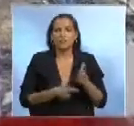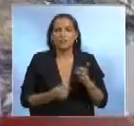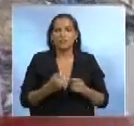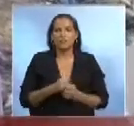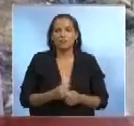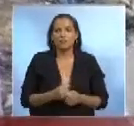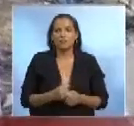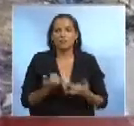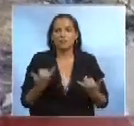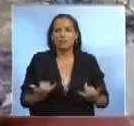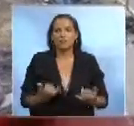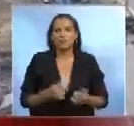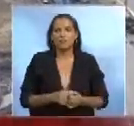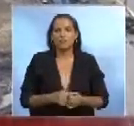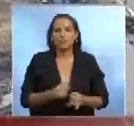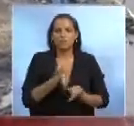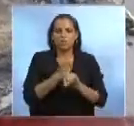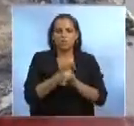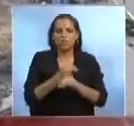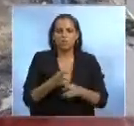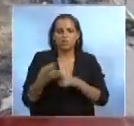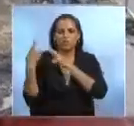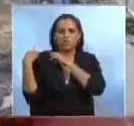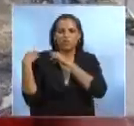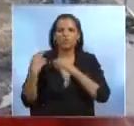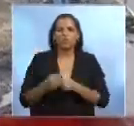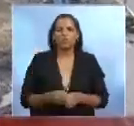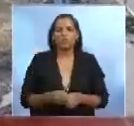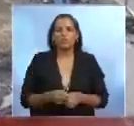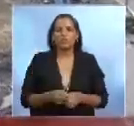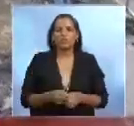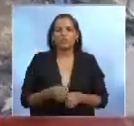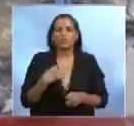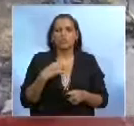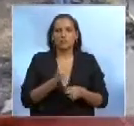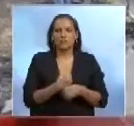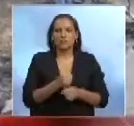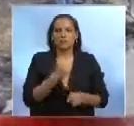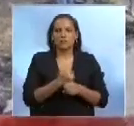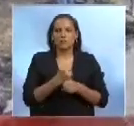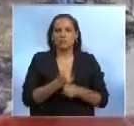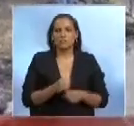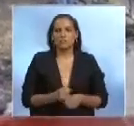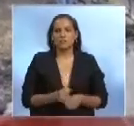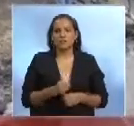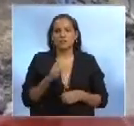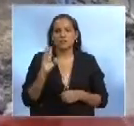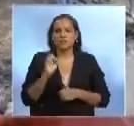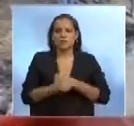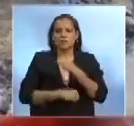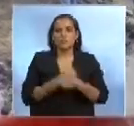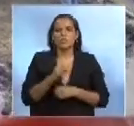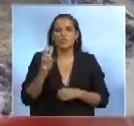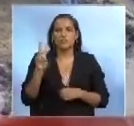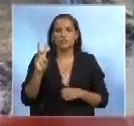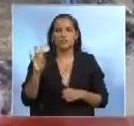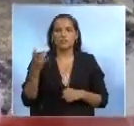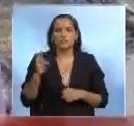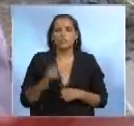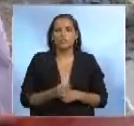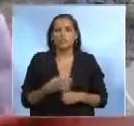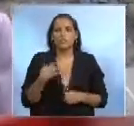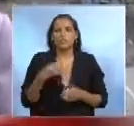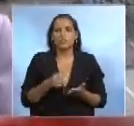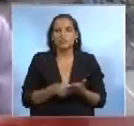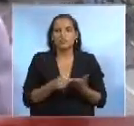actual momento una empresa se va a encargar completamente con un edificio de hacer los trabajos y en el año 2017, con el presupuesto 2017, el